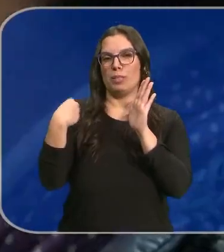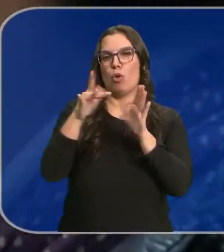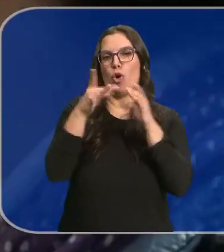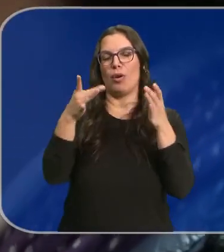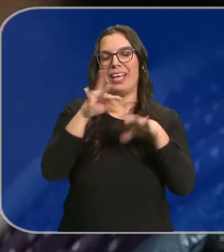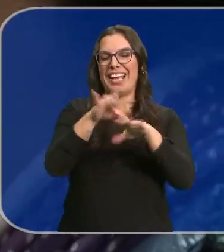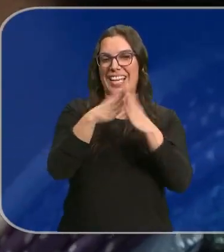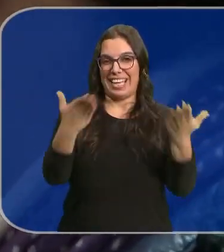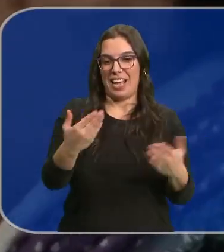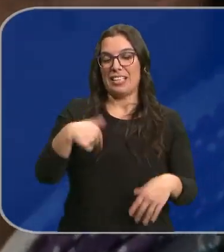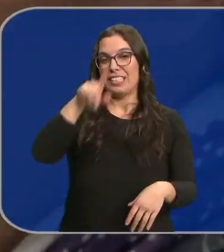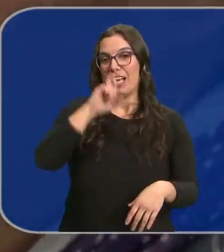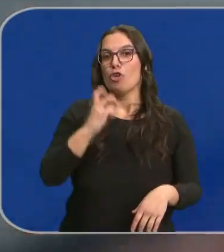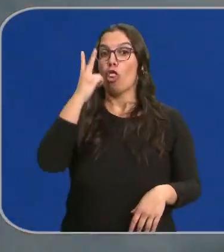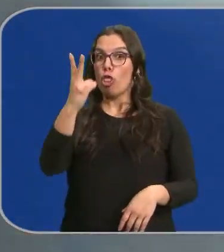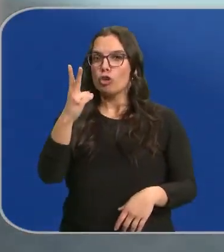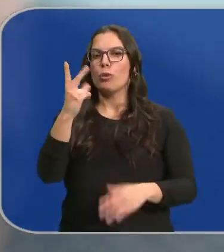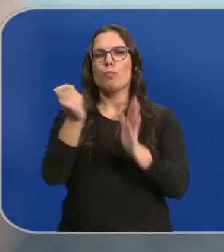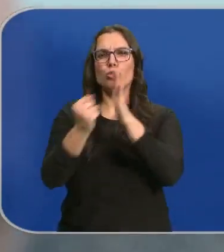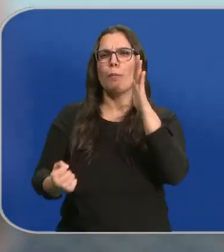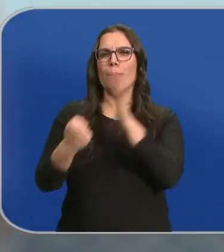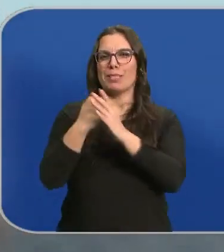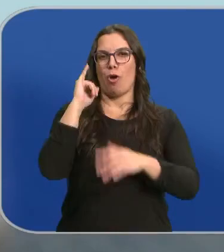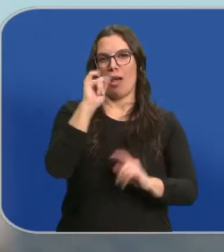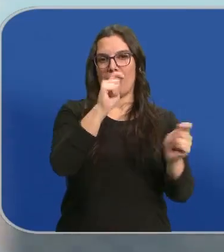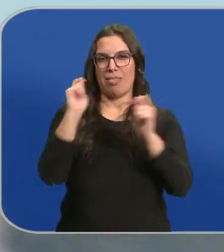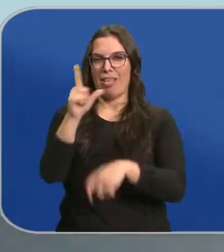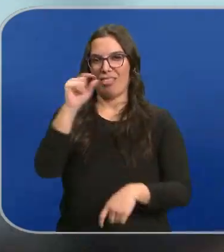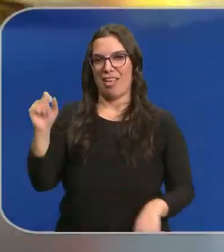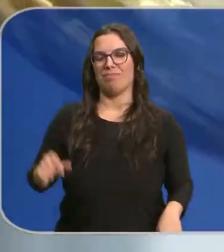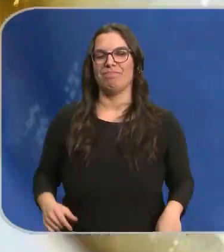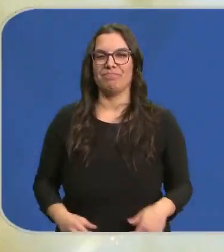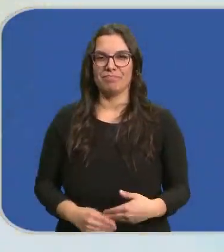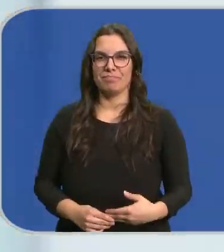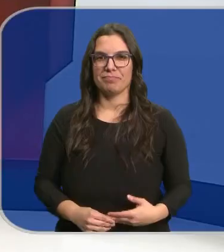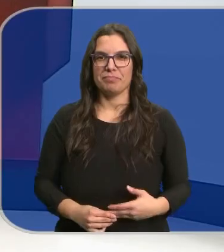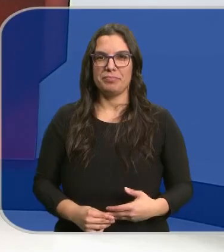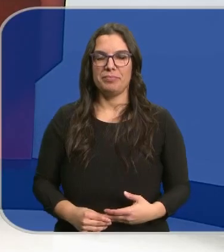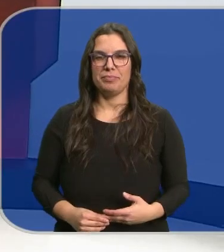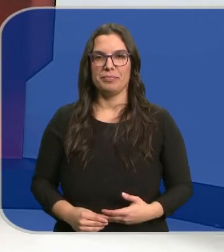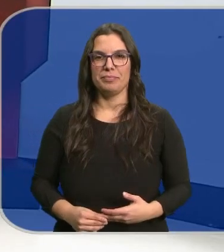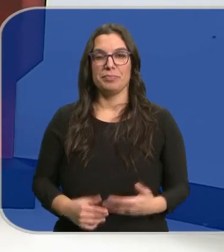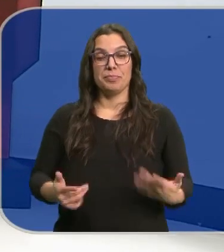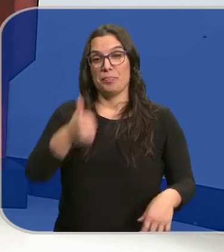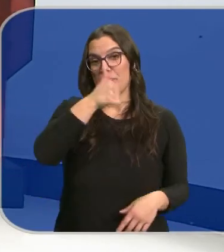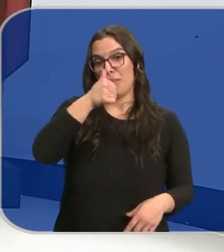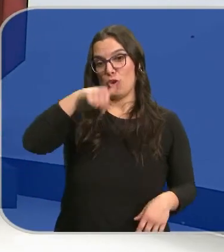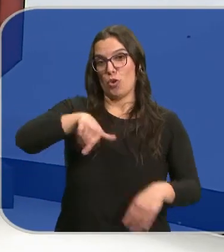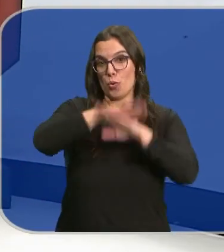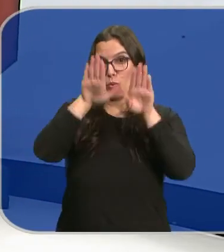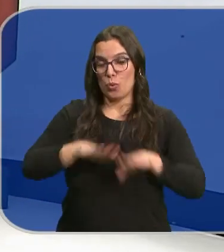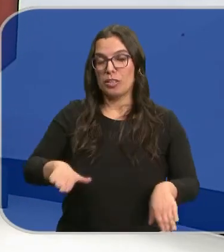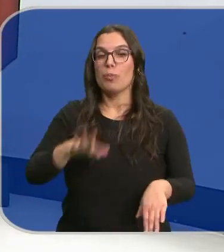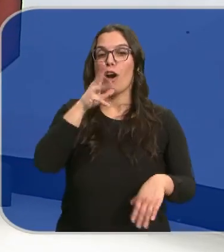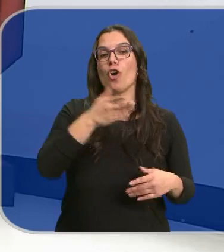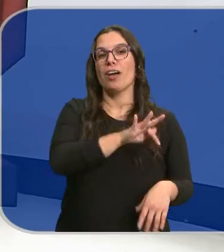año por primera vez 2 caldos han conseguido la máxima puntuación, 100 puntos. Pues con nuestros vinos hoy nos